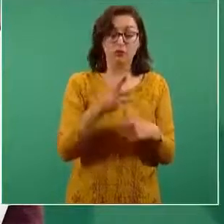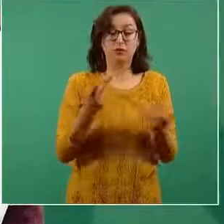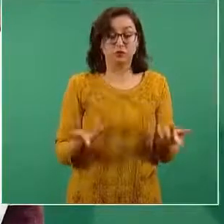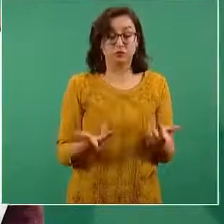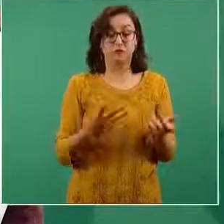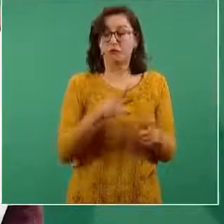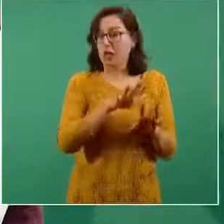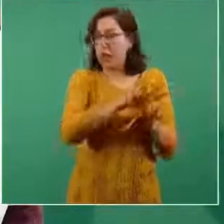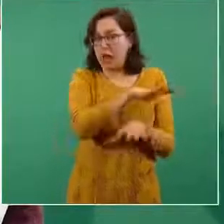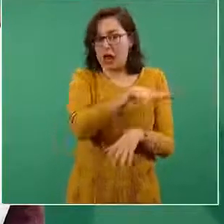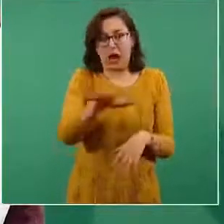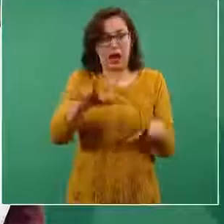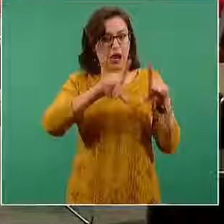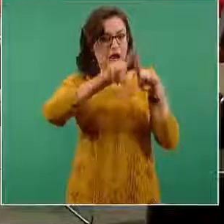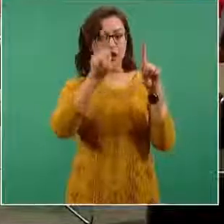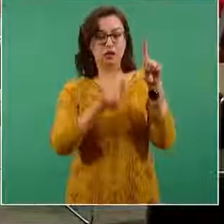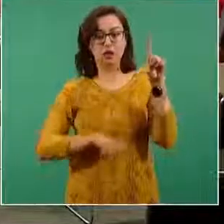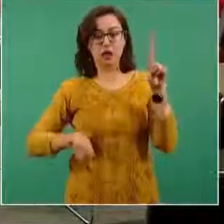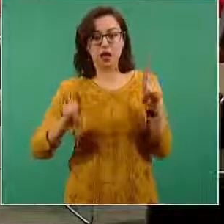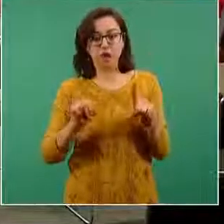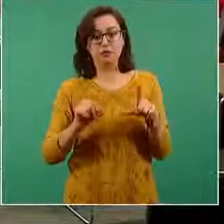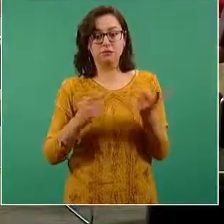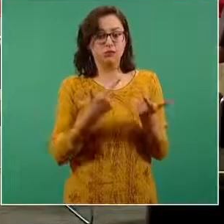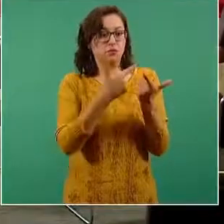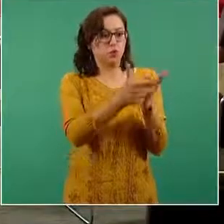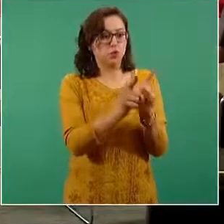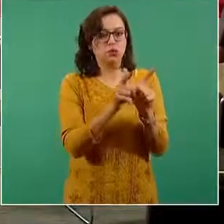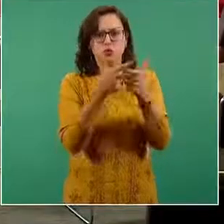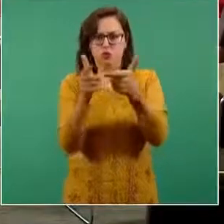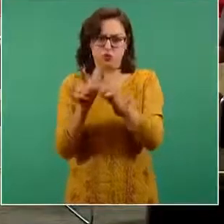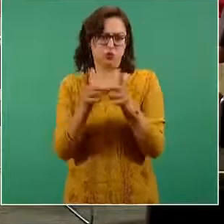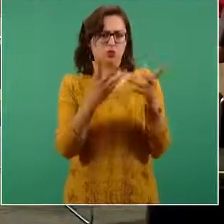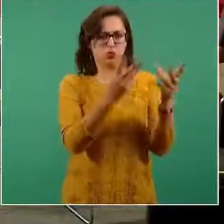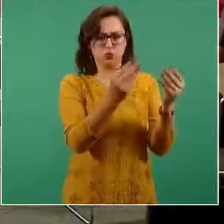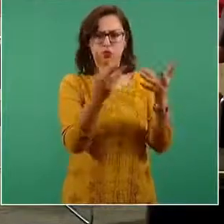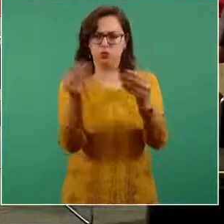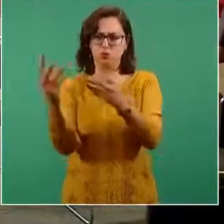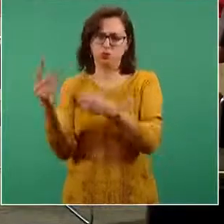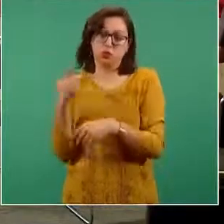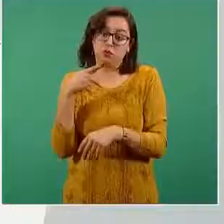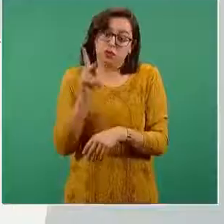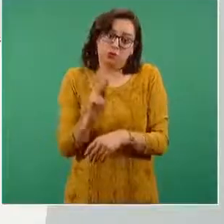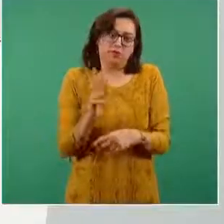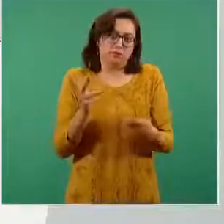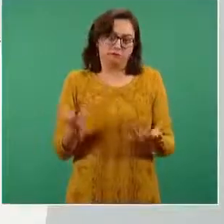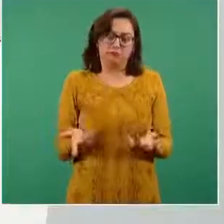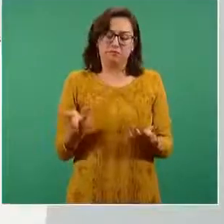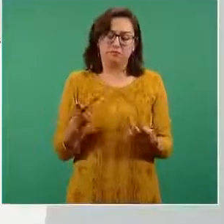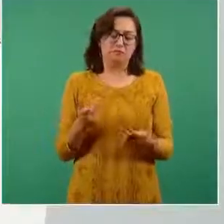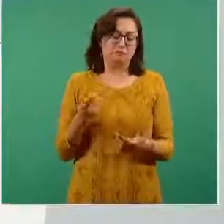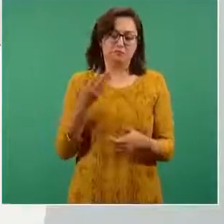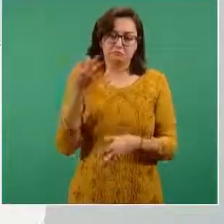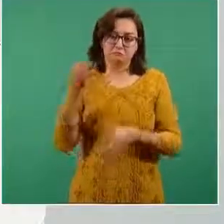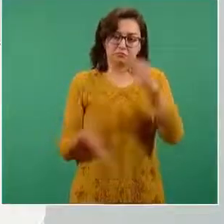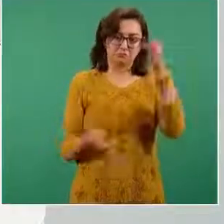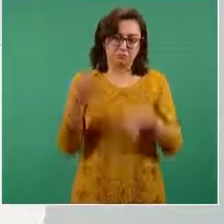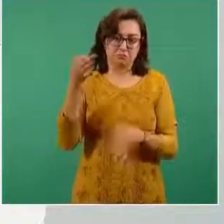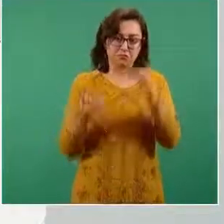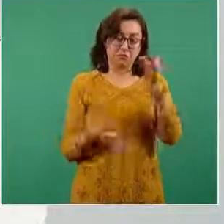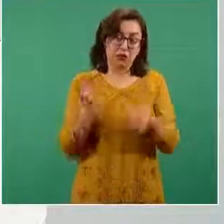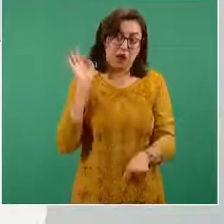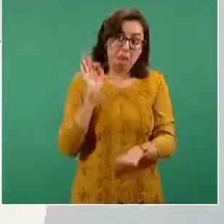en un contexto general, pero obviamente cada una de estas iniciativas legales o amparos pues tiene sus características